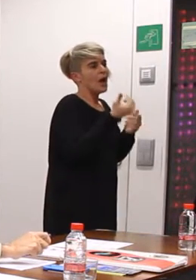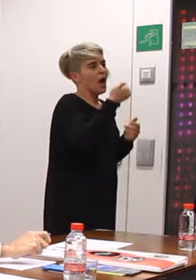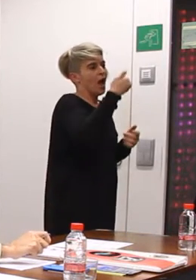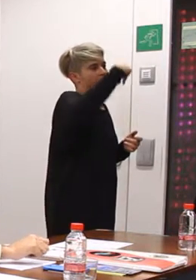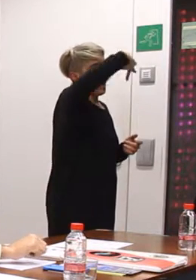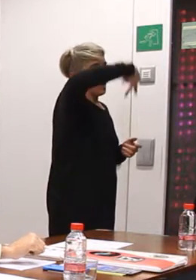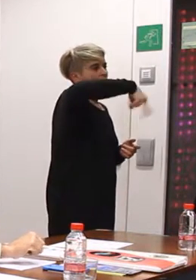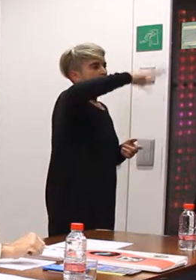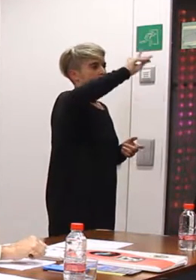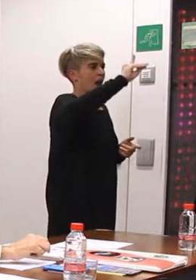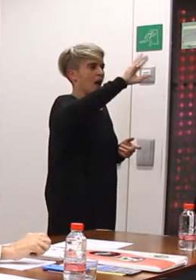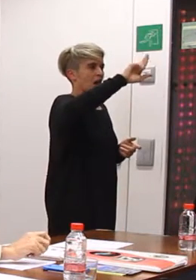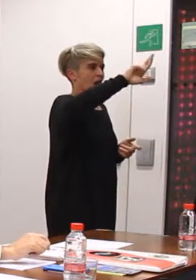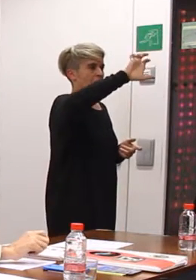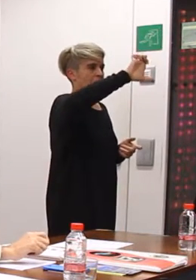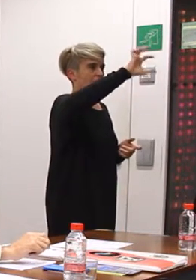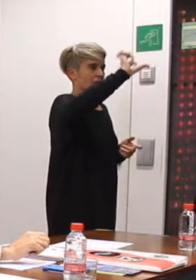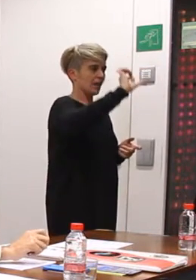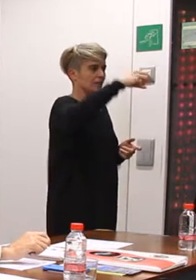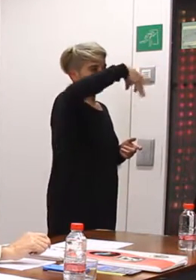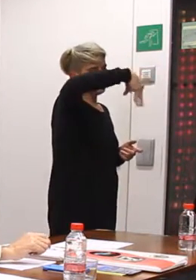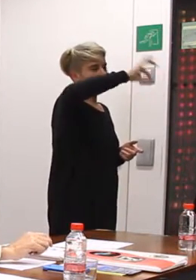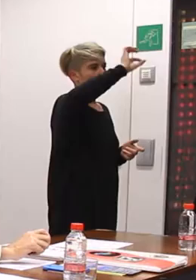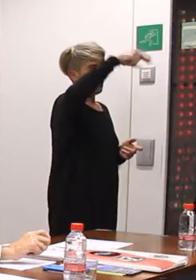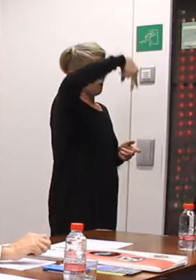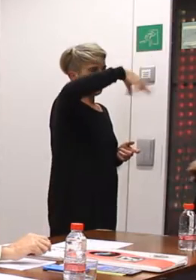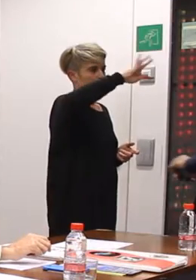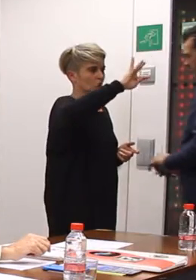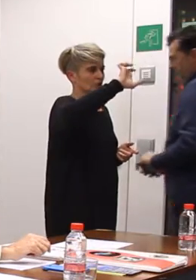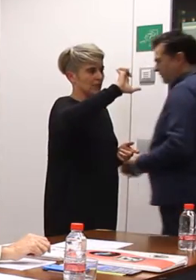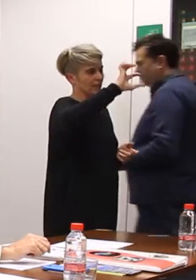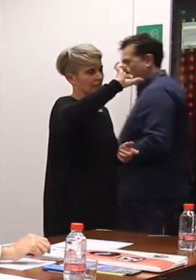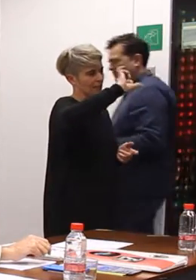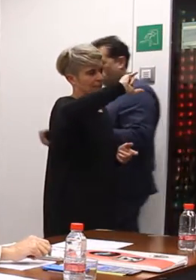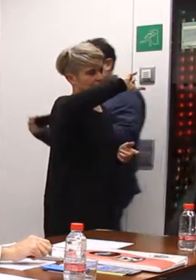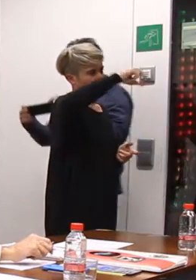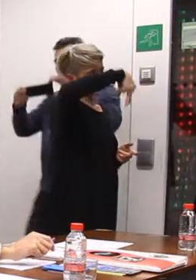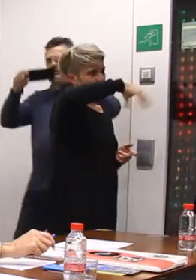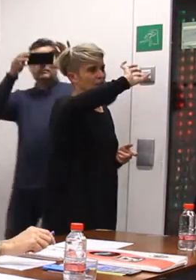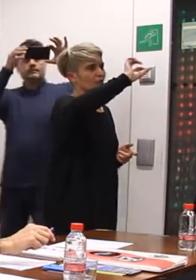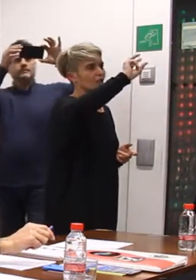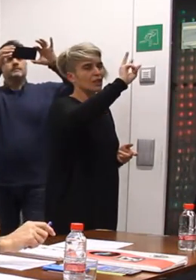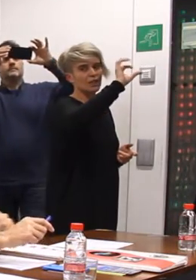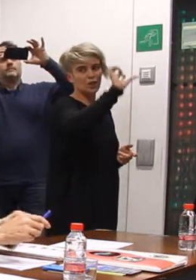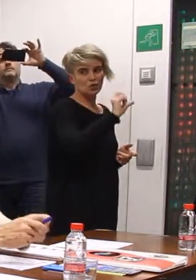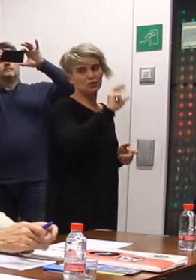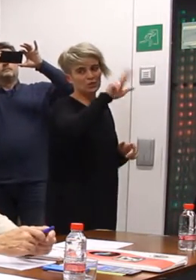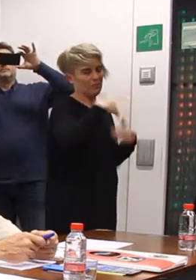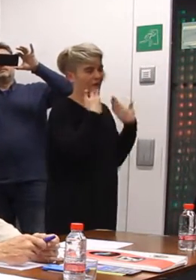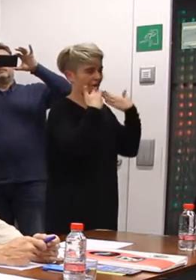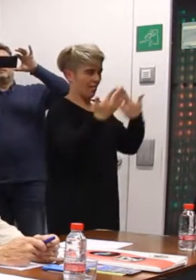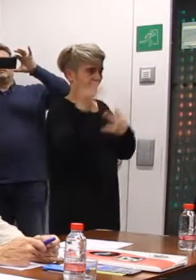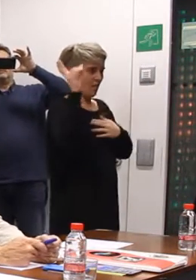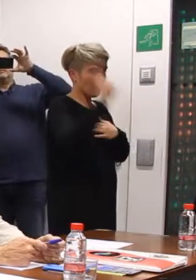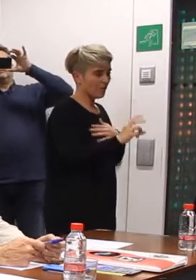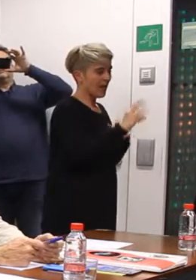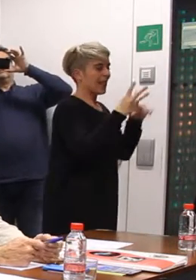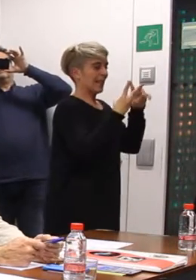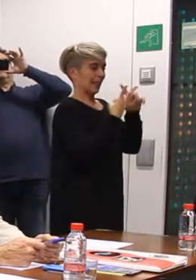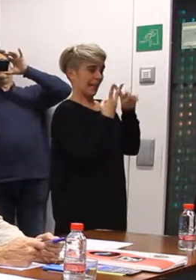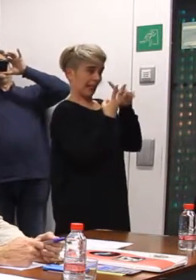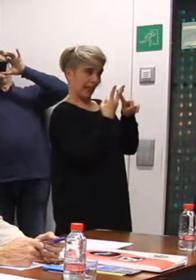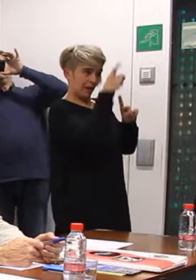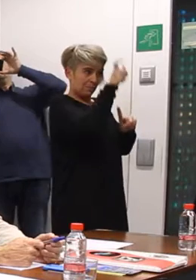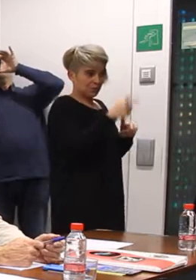Andrés Montesinos, a quien le agradecemos también que esté. Y la tercera parte que no está, pero que está por venir porque